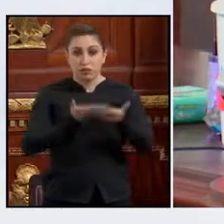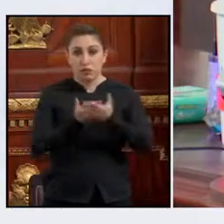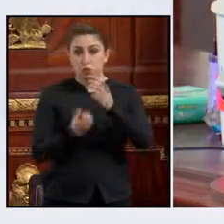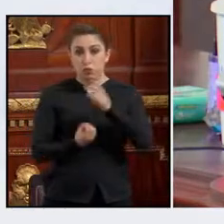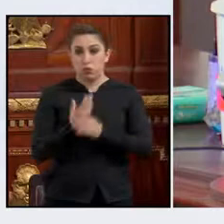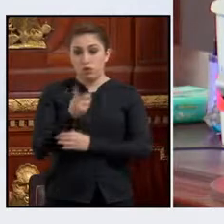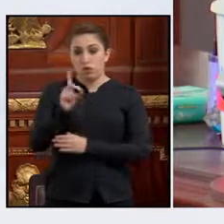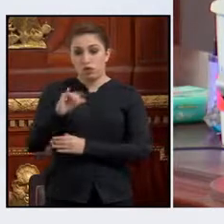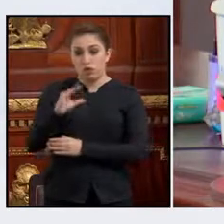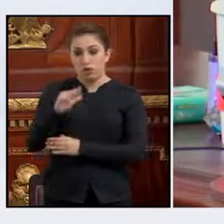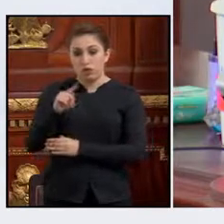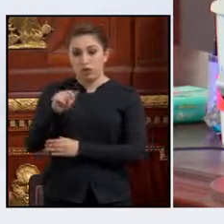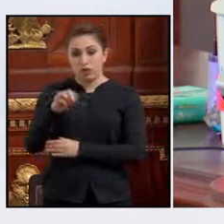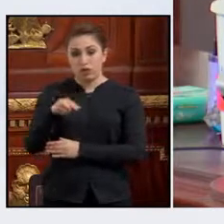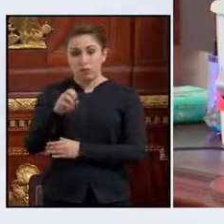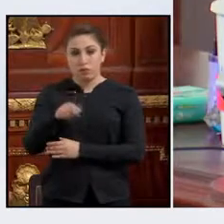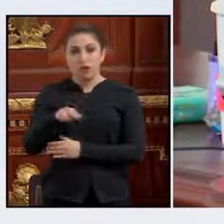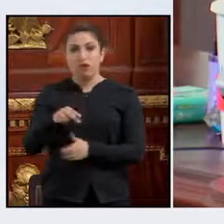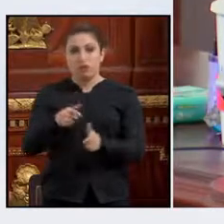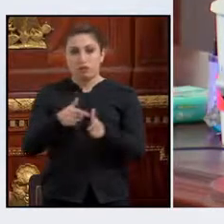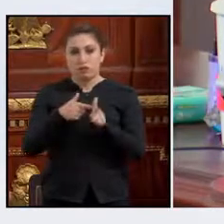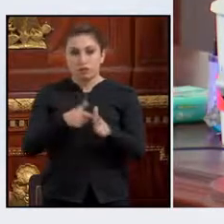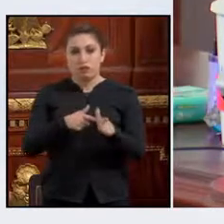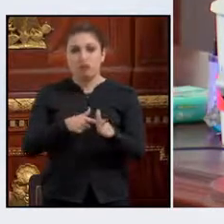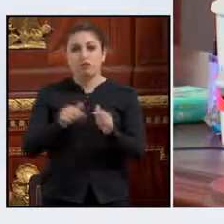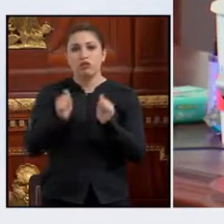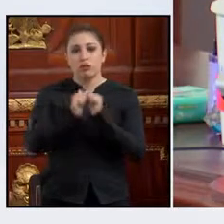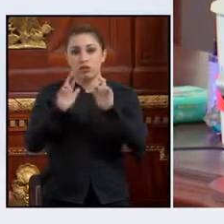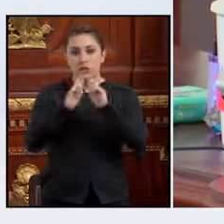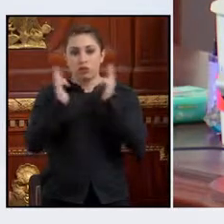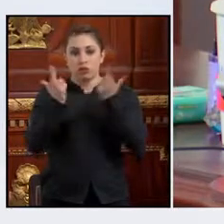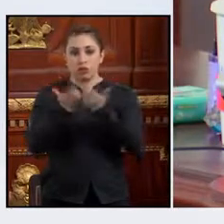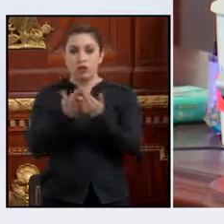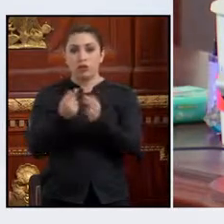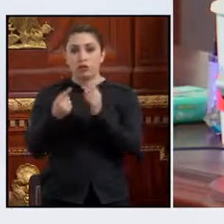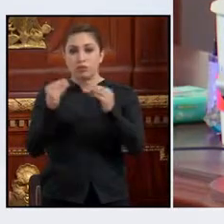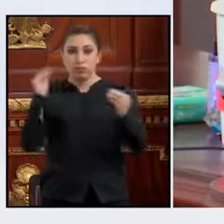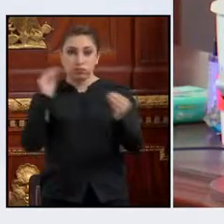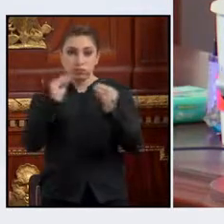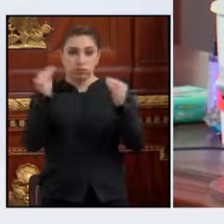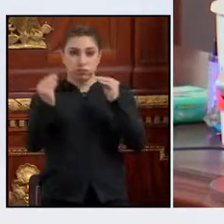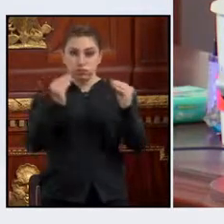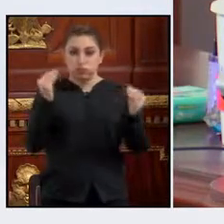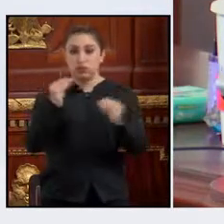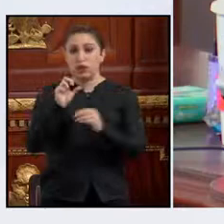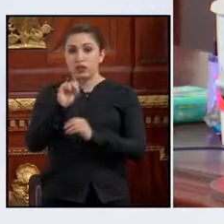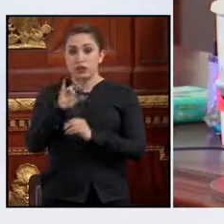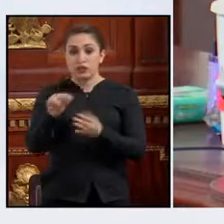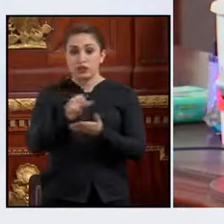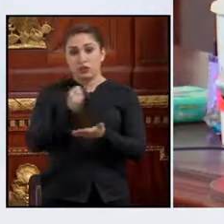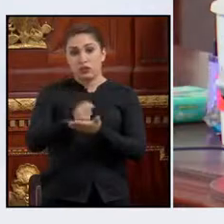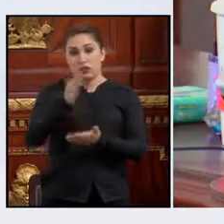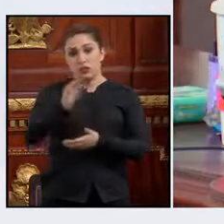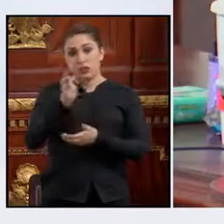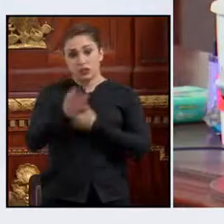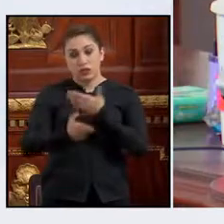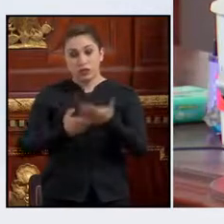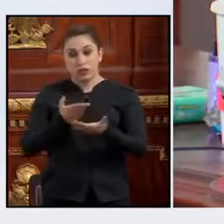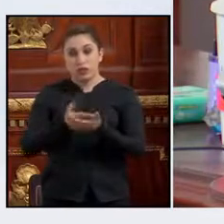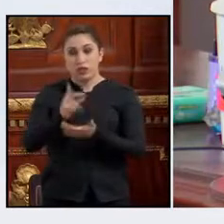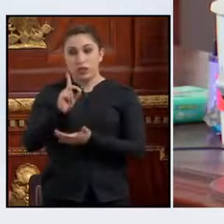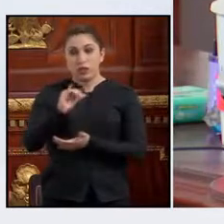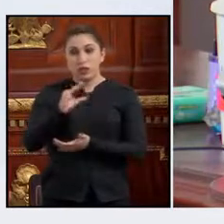continuamos con la sesión para la discusión y en su caso aprobación del dictamen respecto de la iniciativa con proyecto de decreto que reforma los